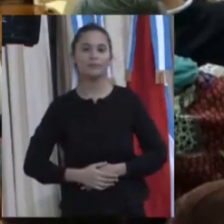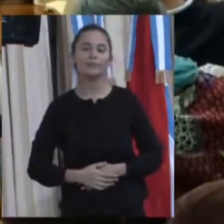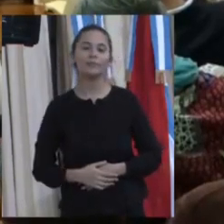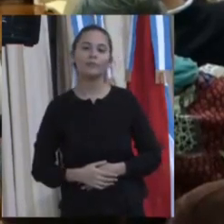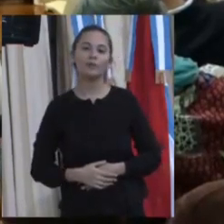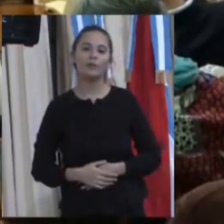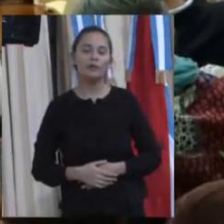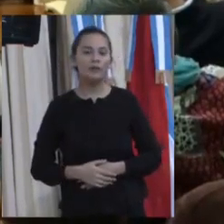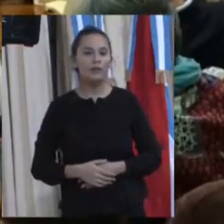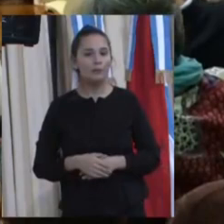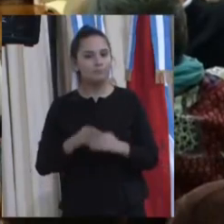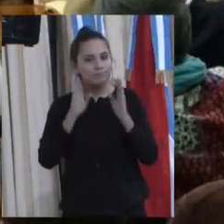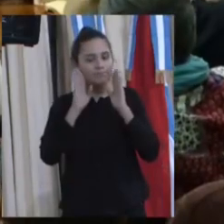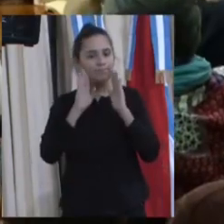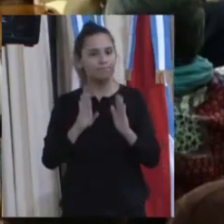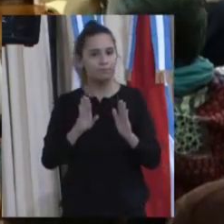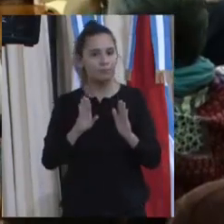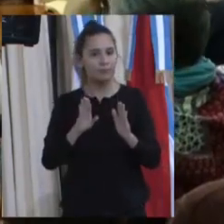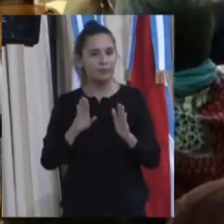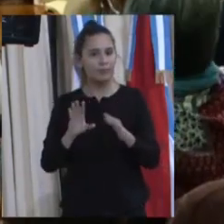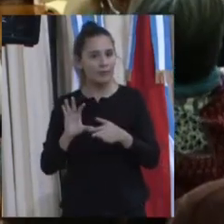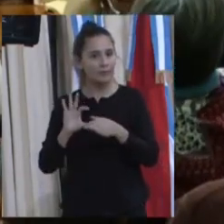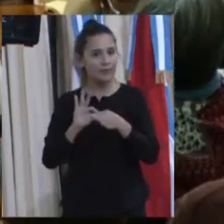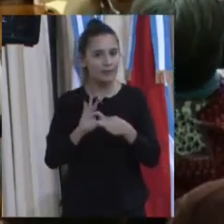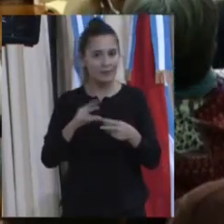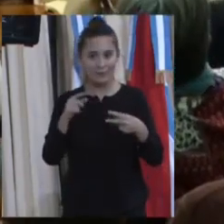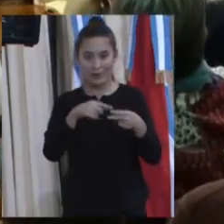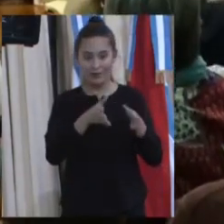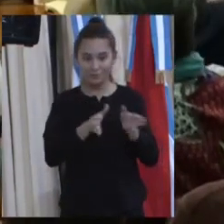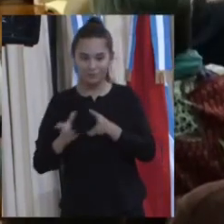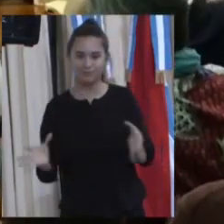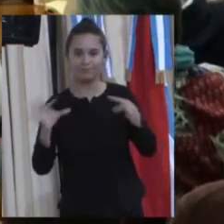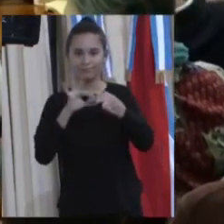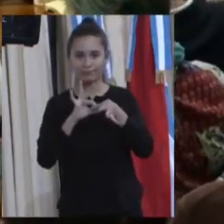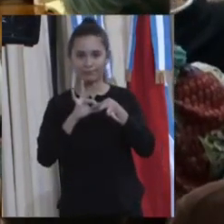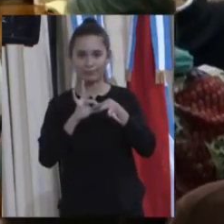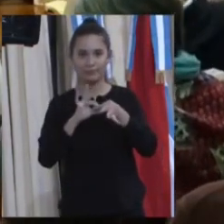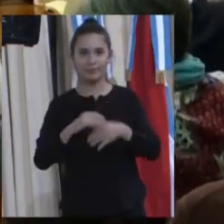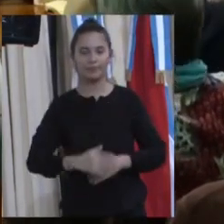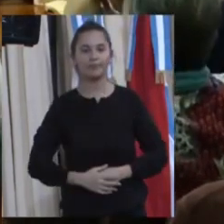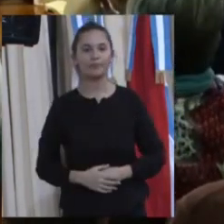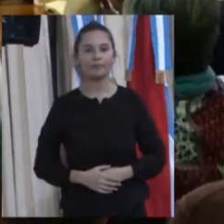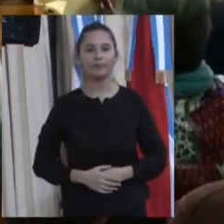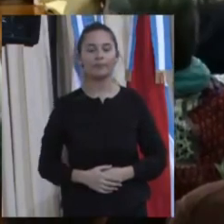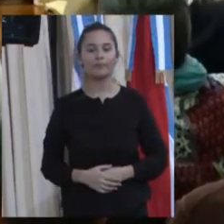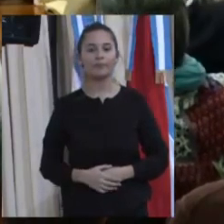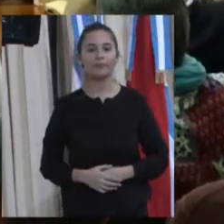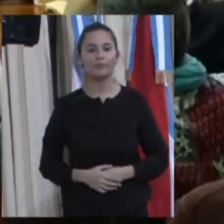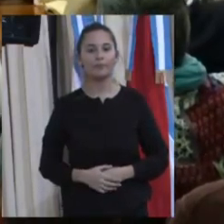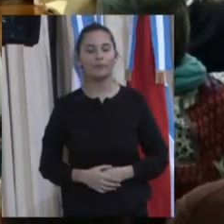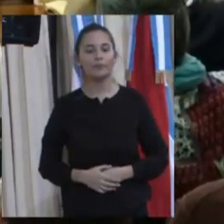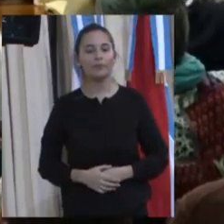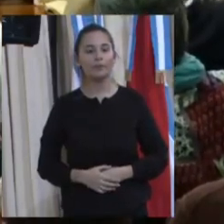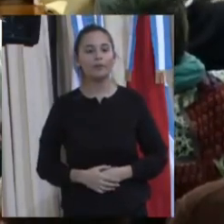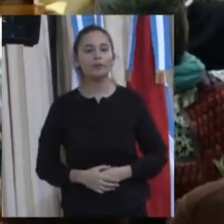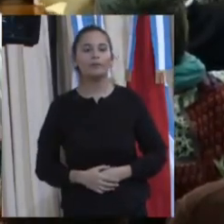es quizás donde adquiere la mayor articulación entre las dos programáticas, ¿no? En la dimensión programática y la dimensión utópica, en el